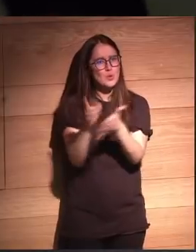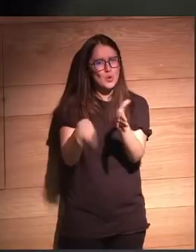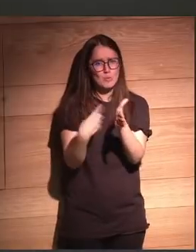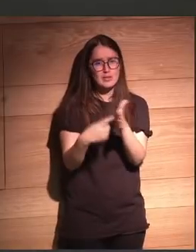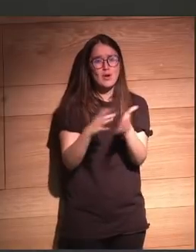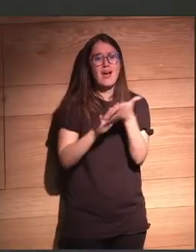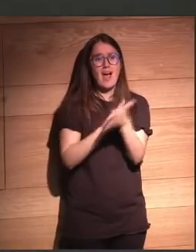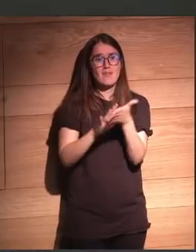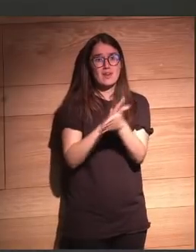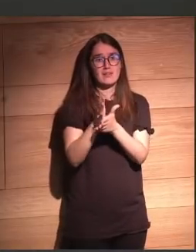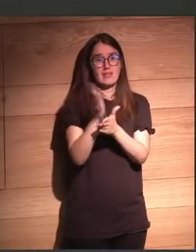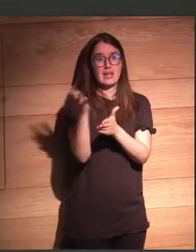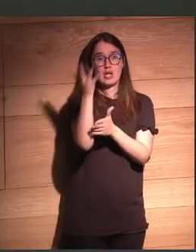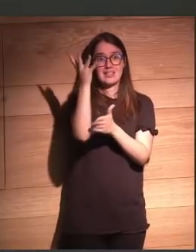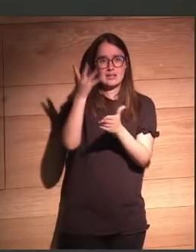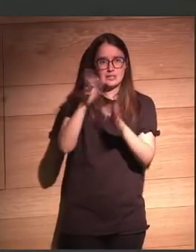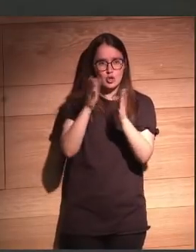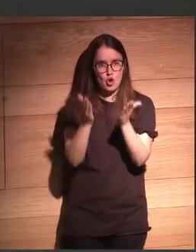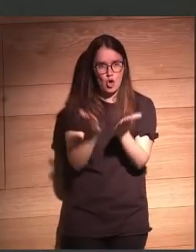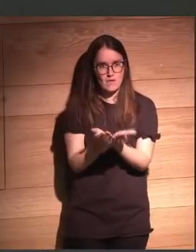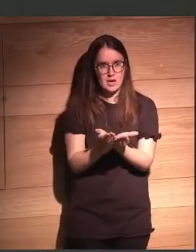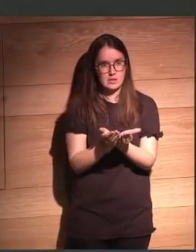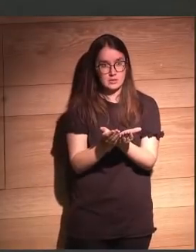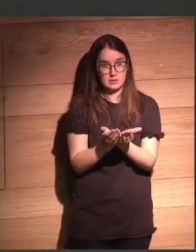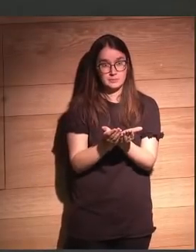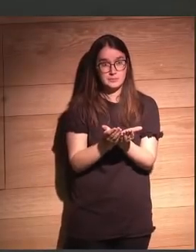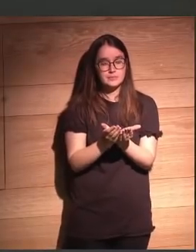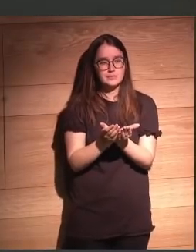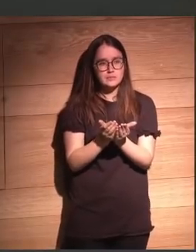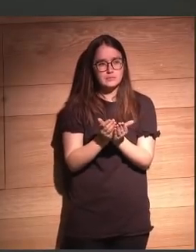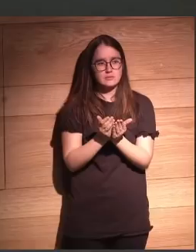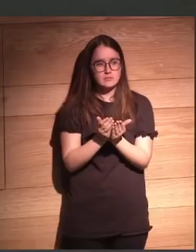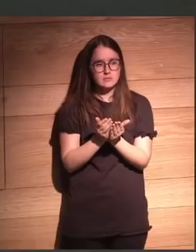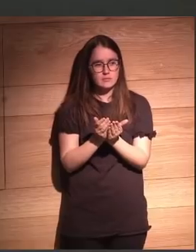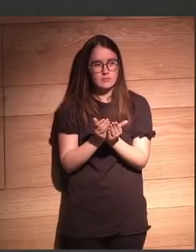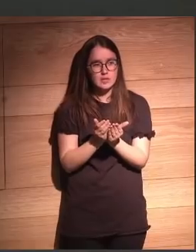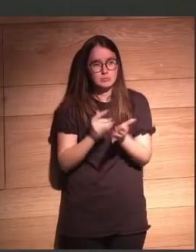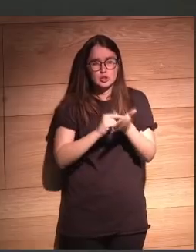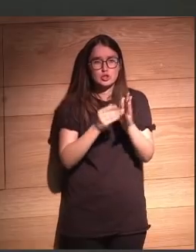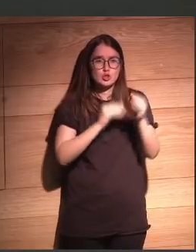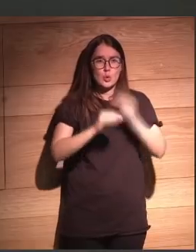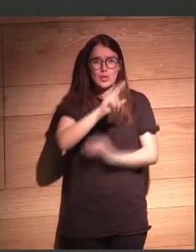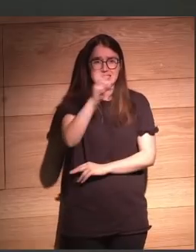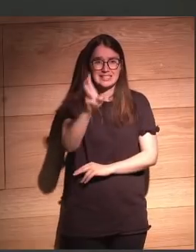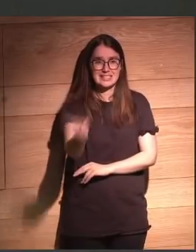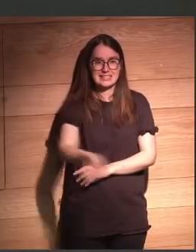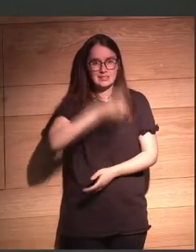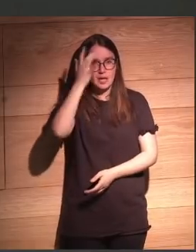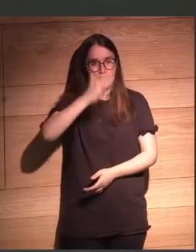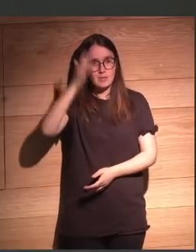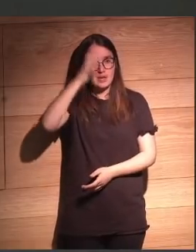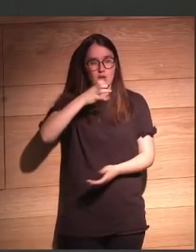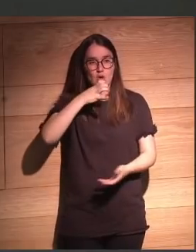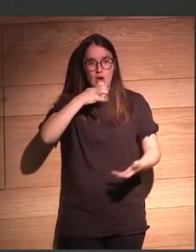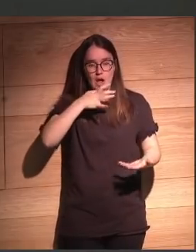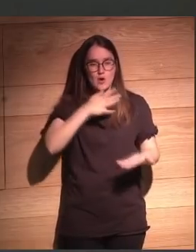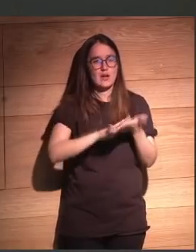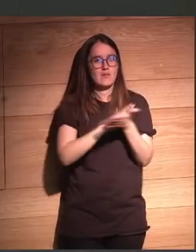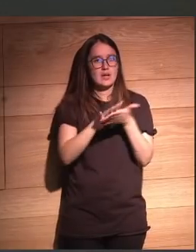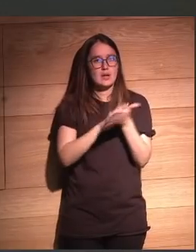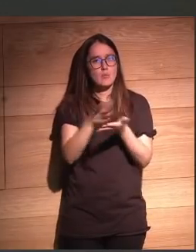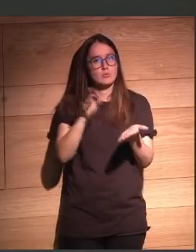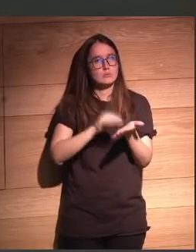élites globales. En fin, hay muchas soluciones que imagino que pondremos ahora sobre la mesa,